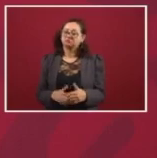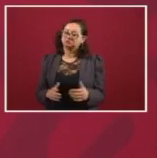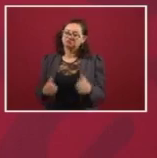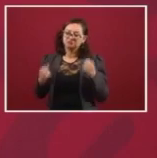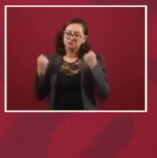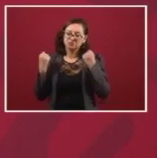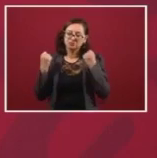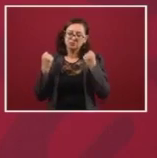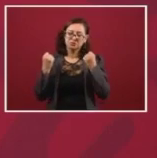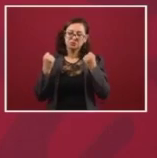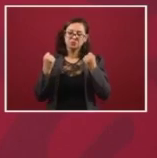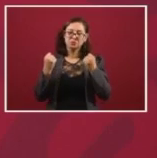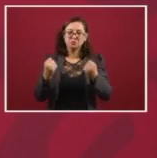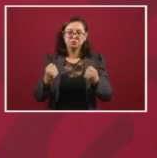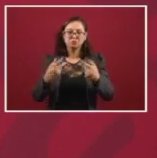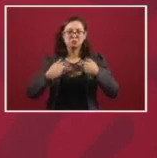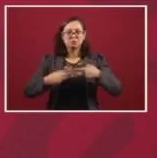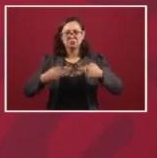pasamos y una asamblea